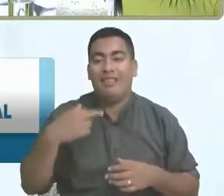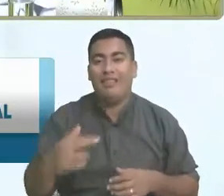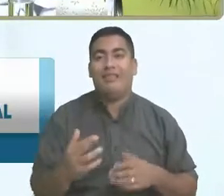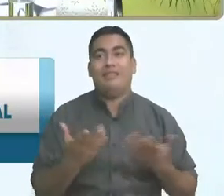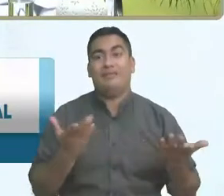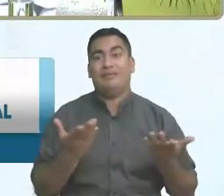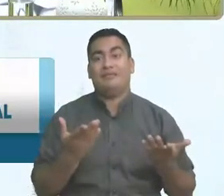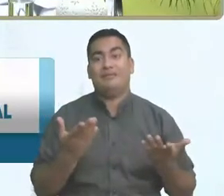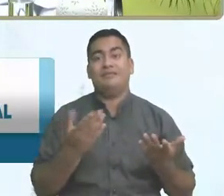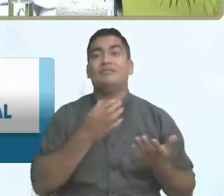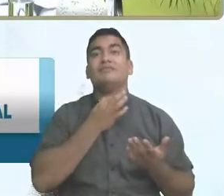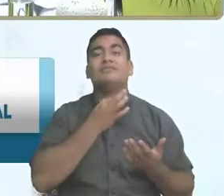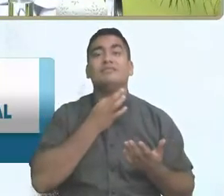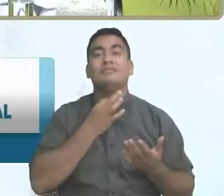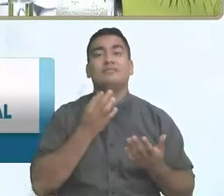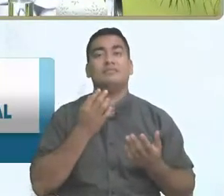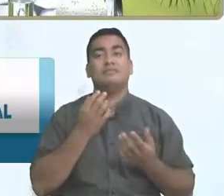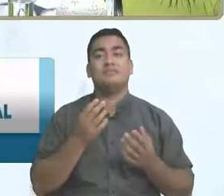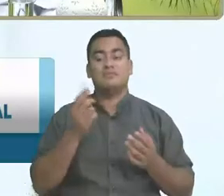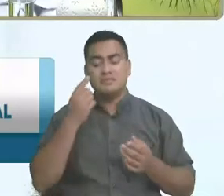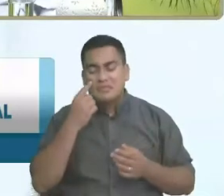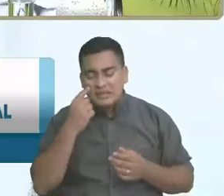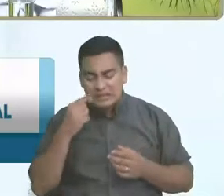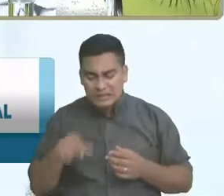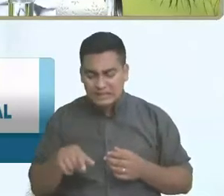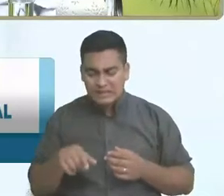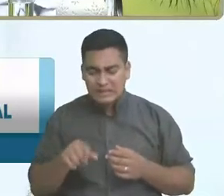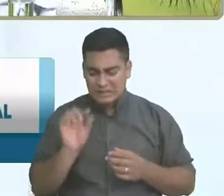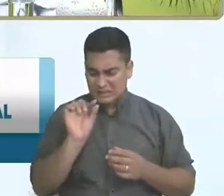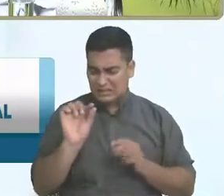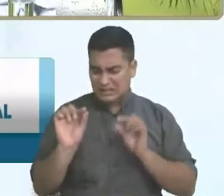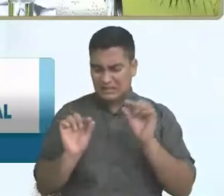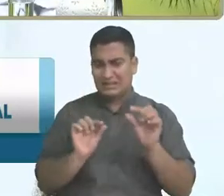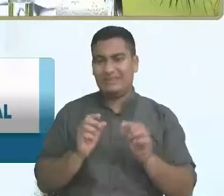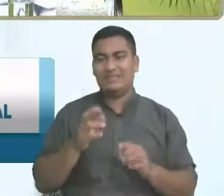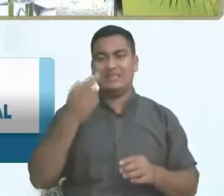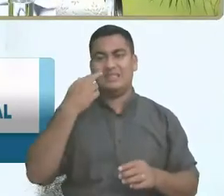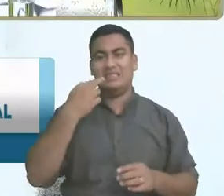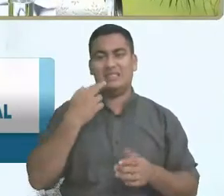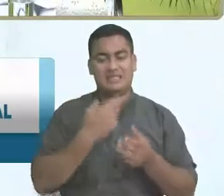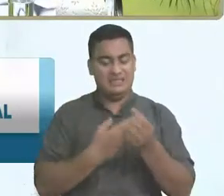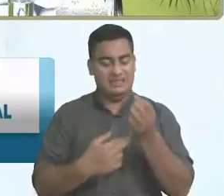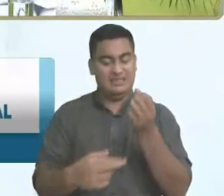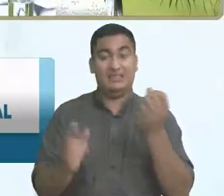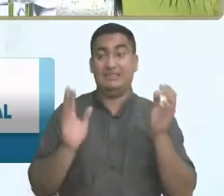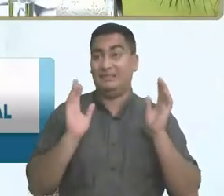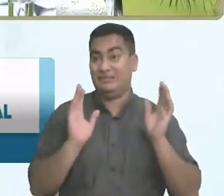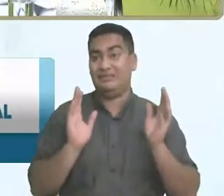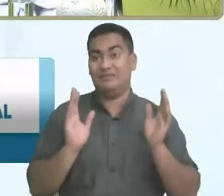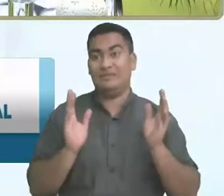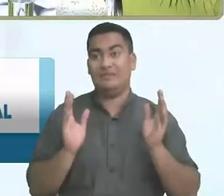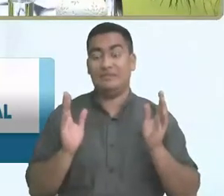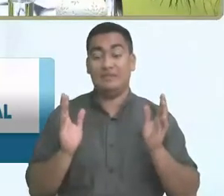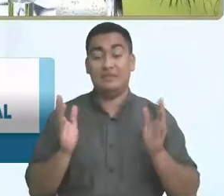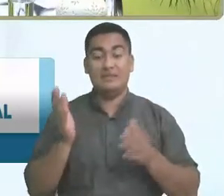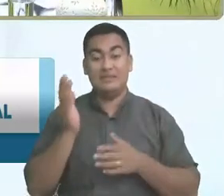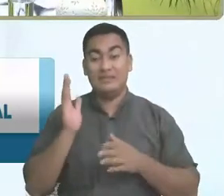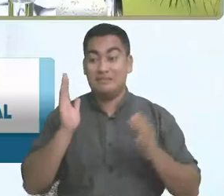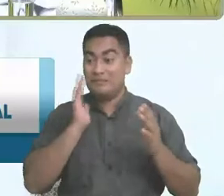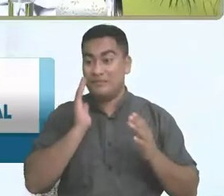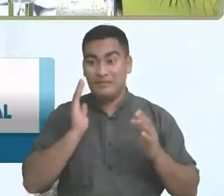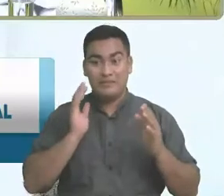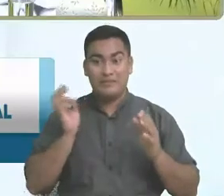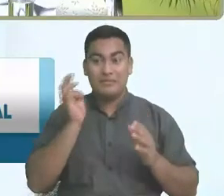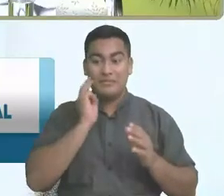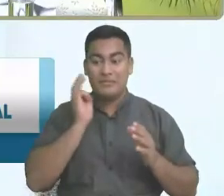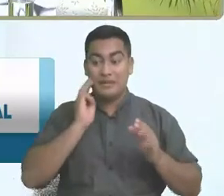reventarse esos vasitos. Y por eso miramos los esputos, las secreciones con sangre. Ay, mi hijo, dicen las madres, he escuchado